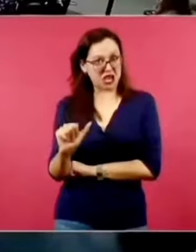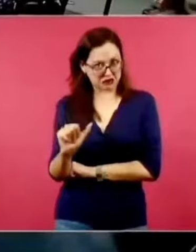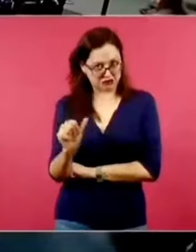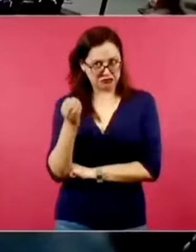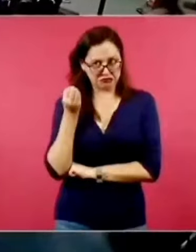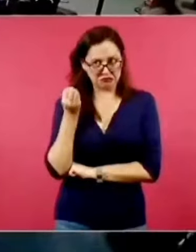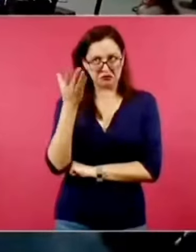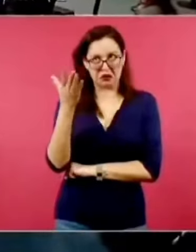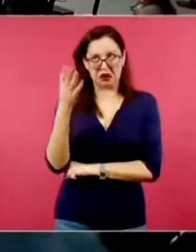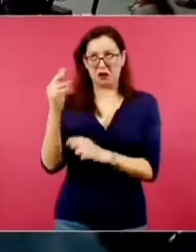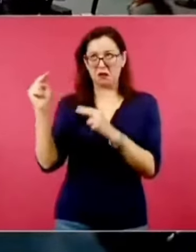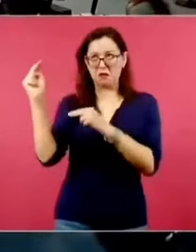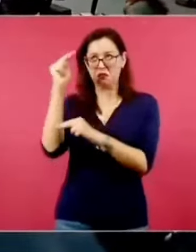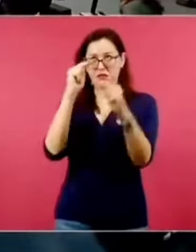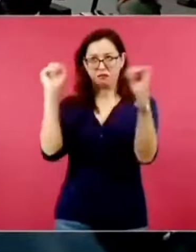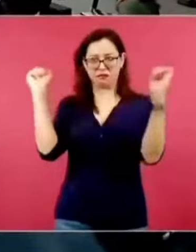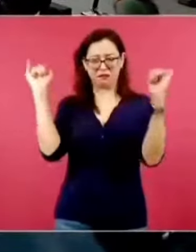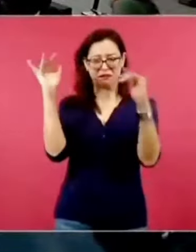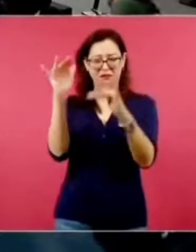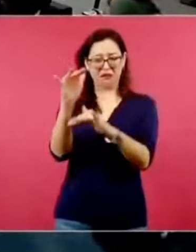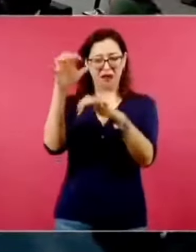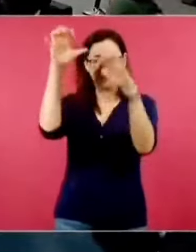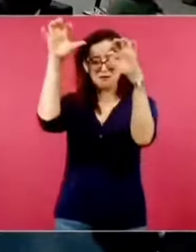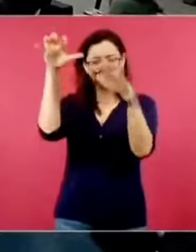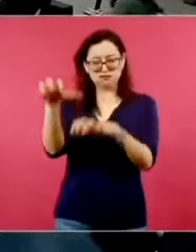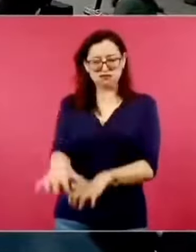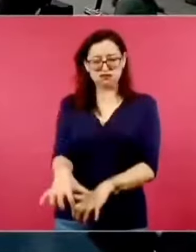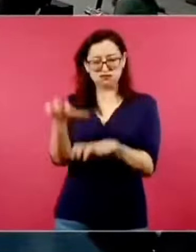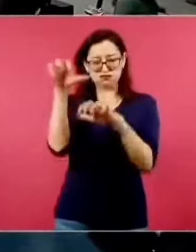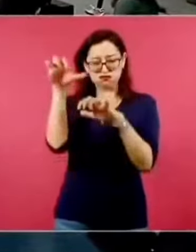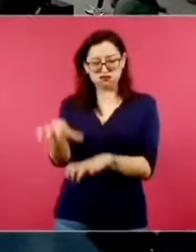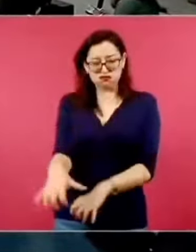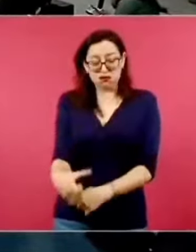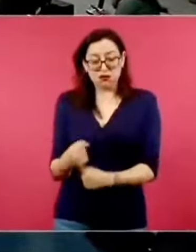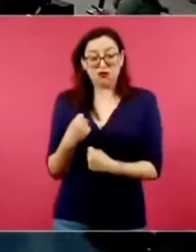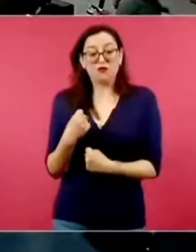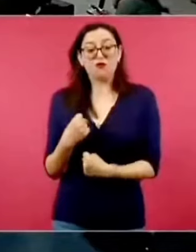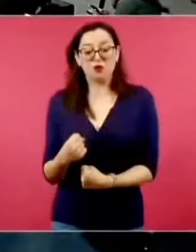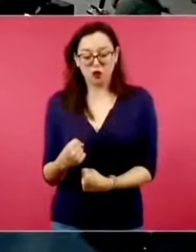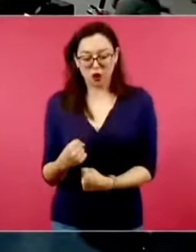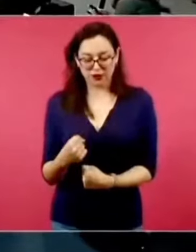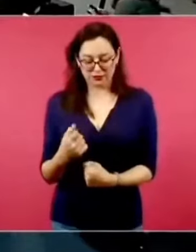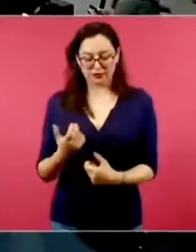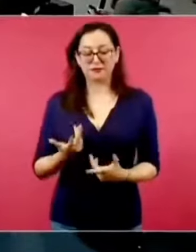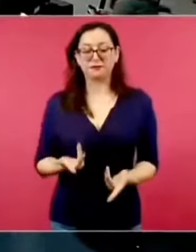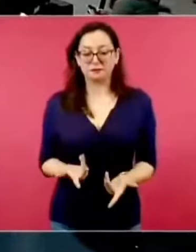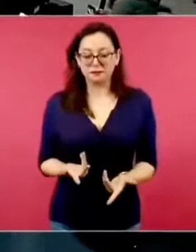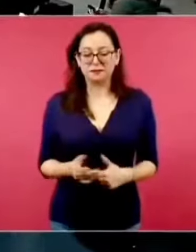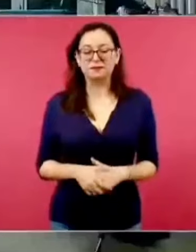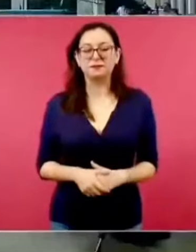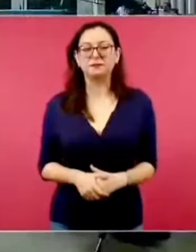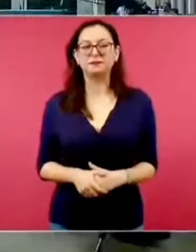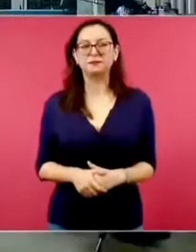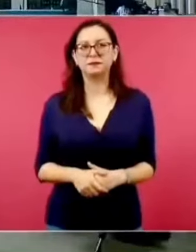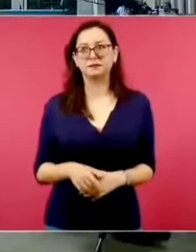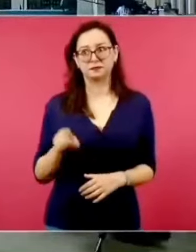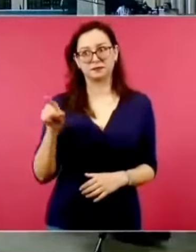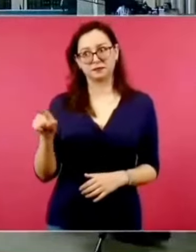están las más importantes este hidroeléctricas en a mí me llamó mucho la